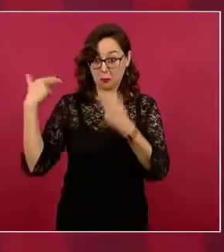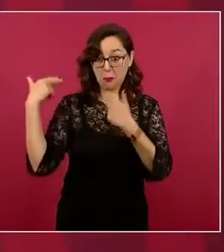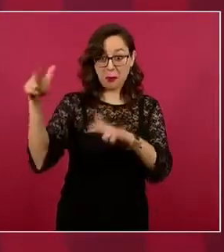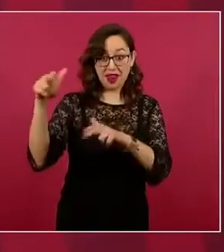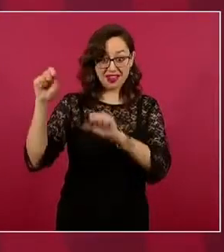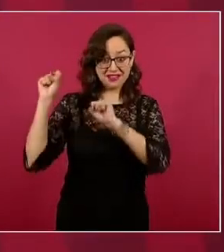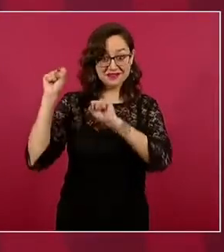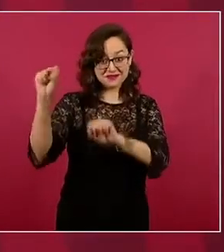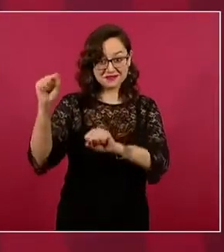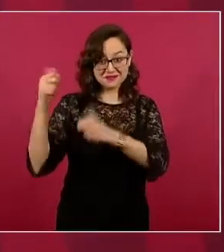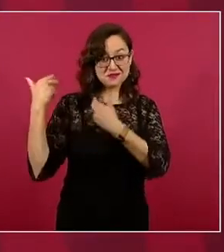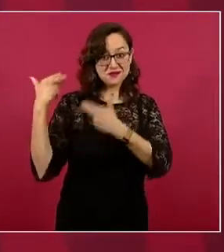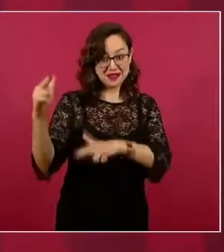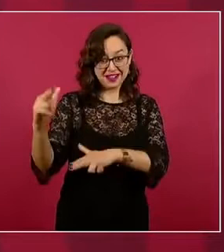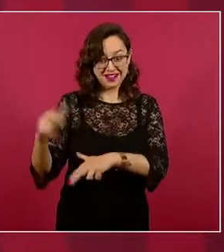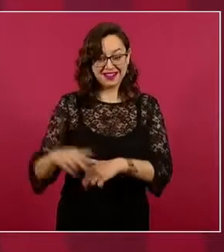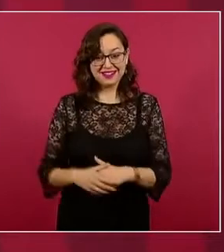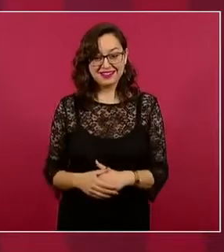Huelga.